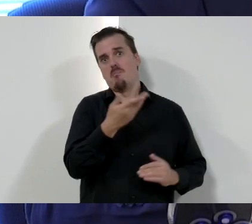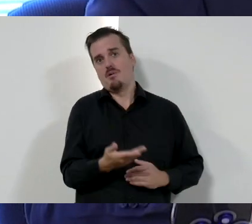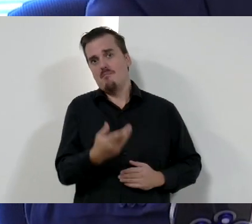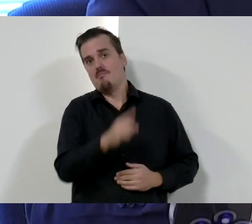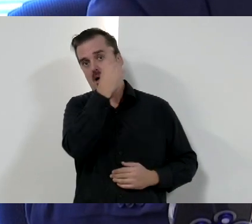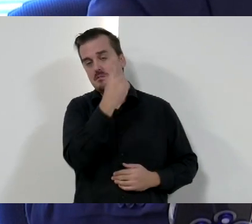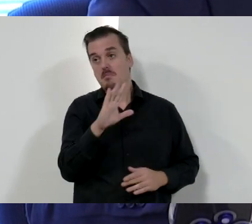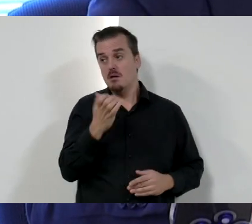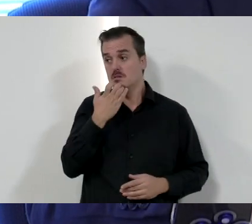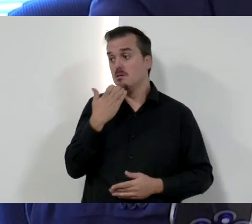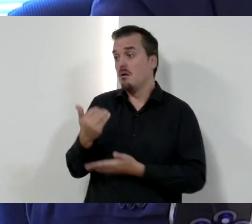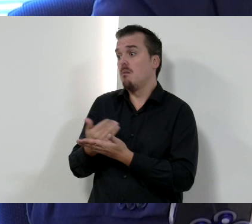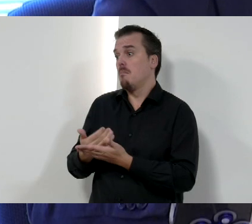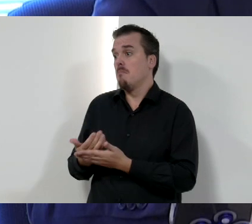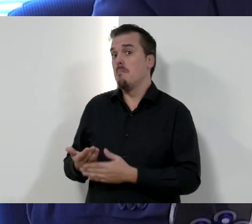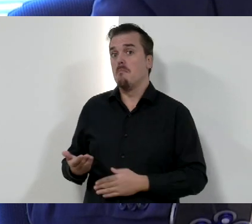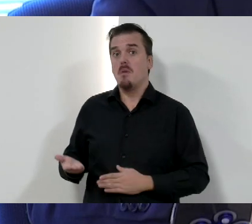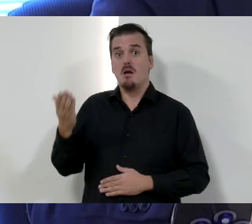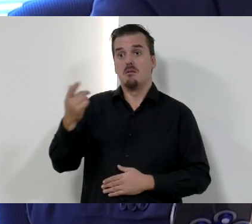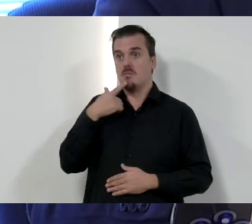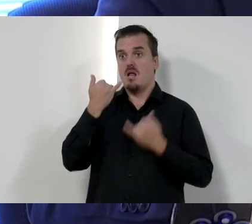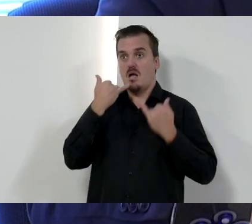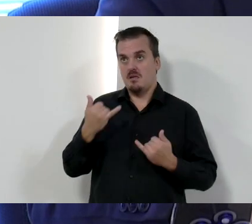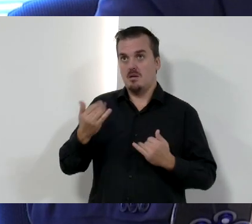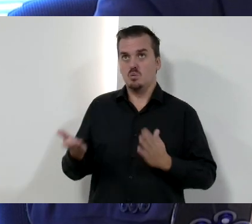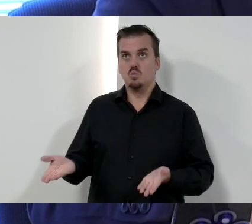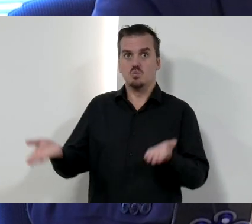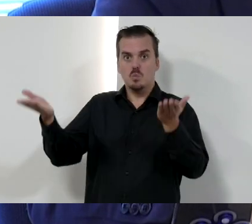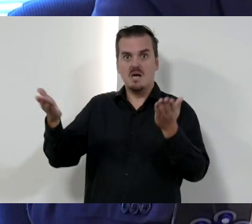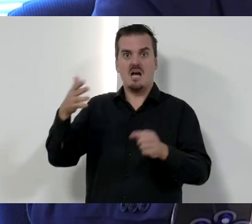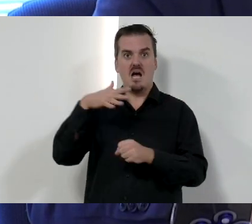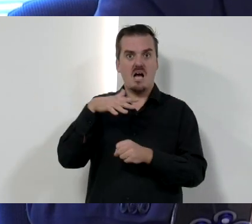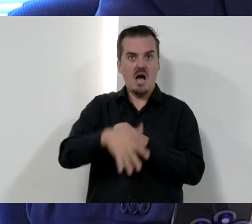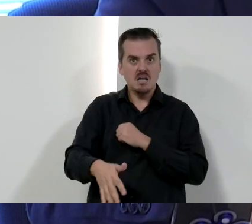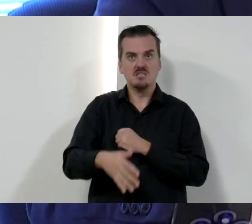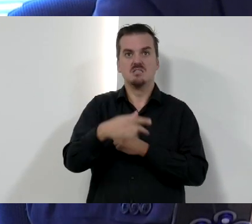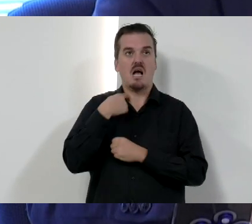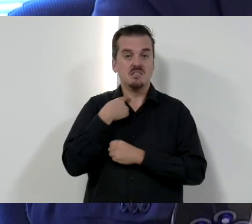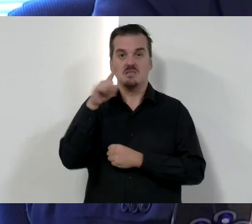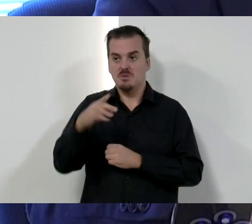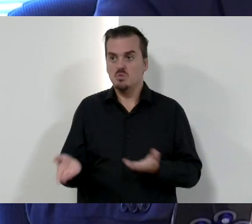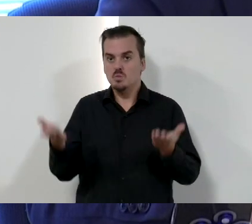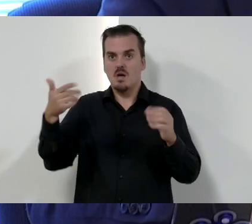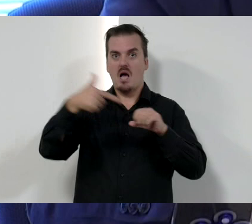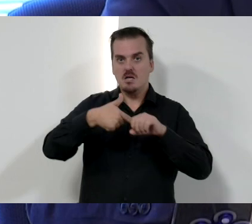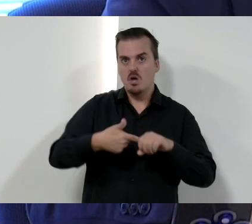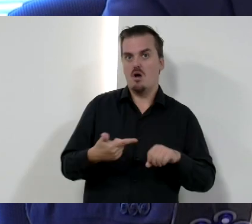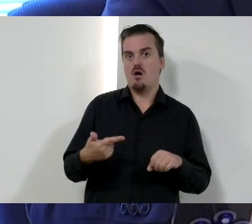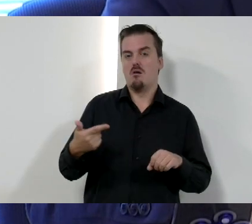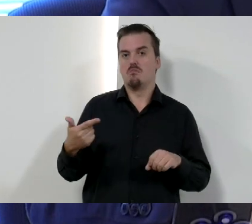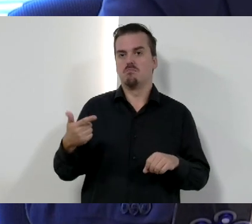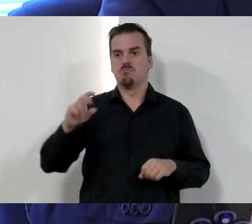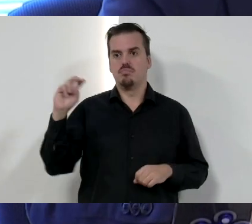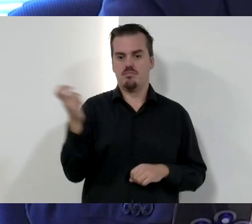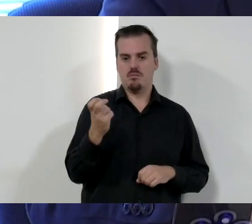ingresos, pues digamos, mayores, también les sube la electricidad, también les sube el gas y también les sube el gasoil y también tienen quizá algo más de dificultad para llegar al fin de